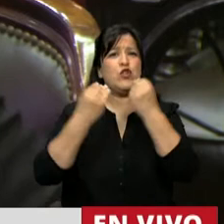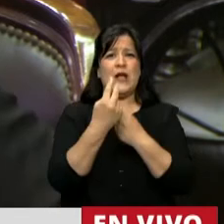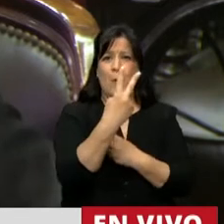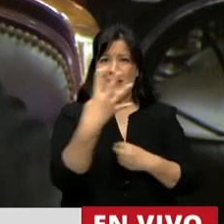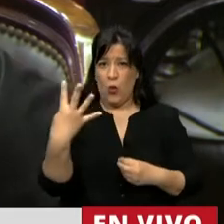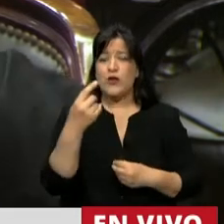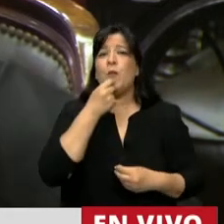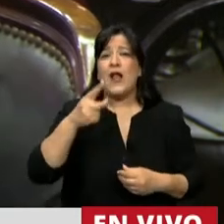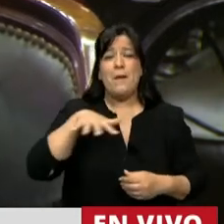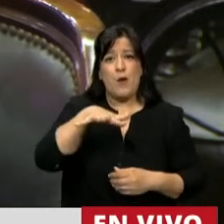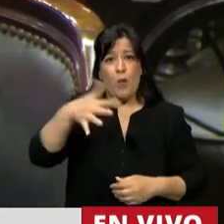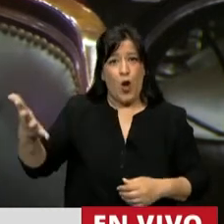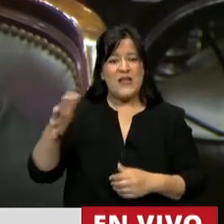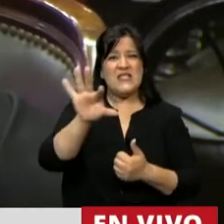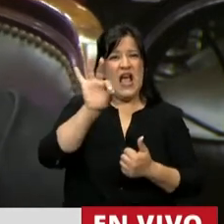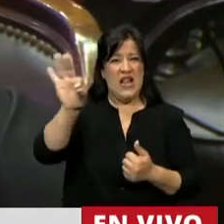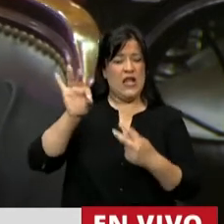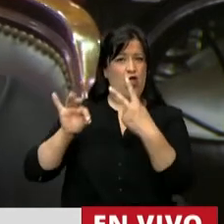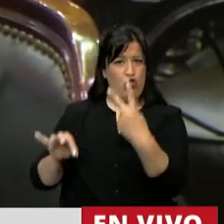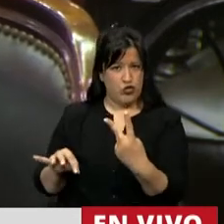en el caso de la provincia de Buenos Aires se eligen 2.